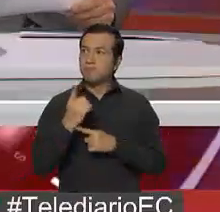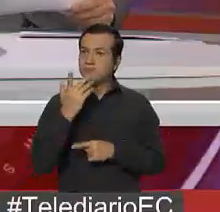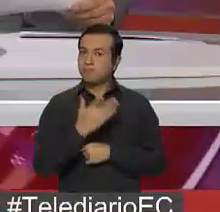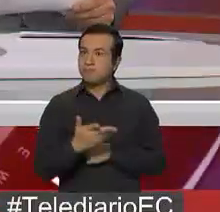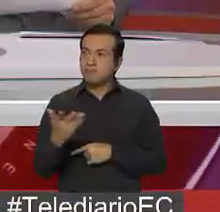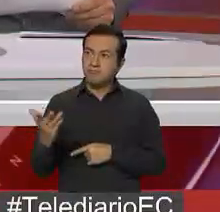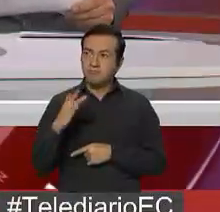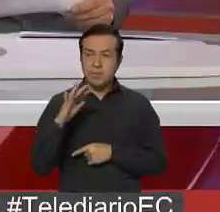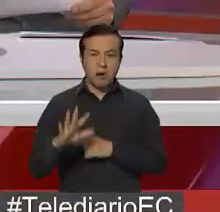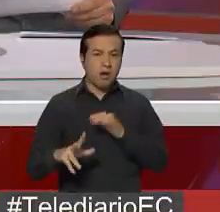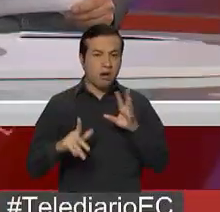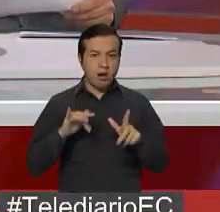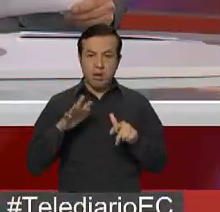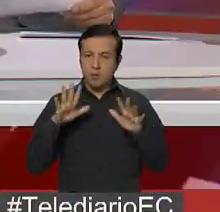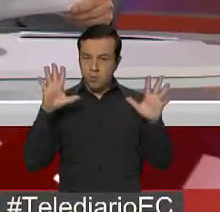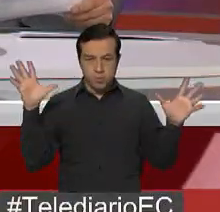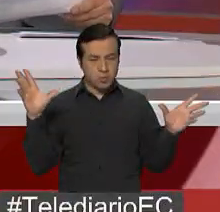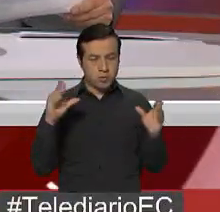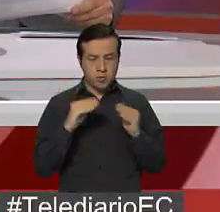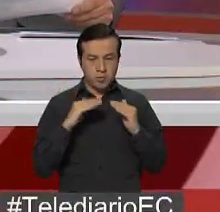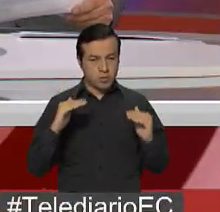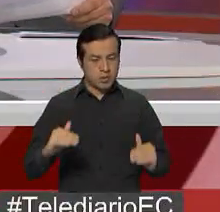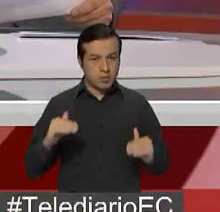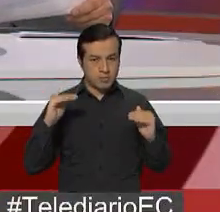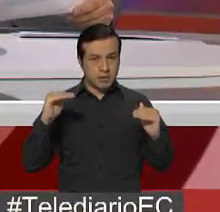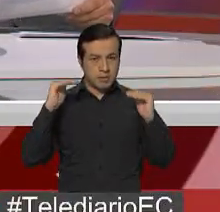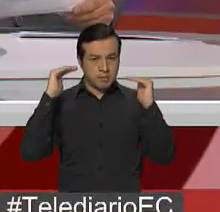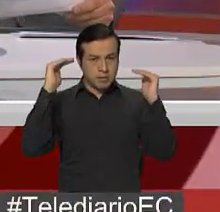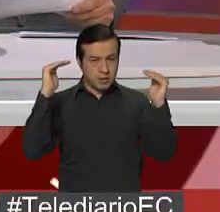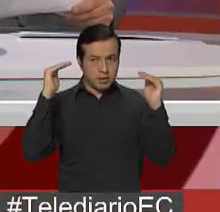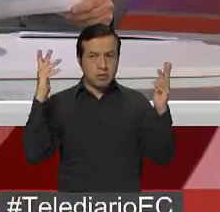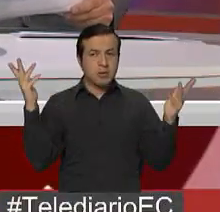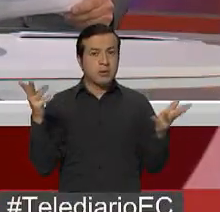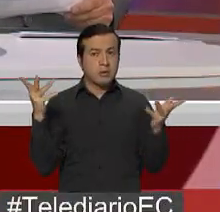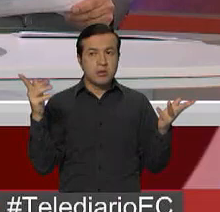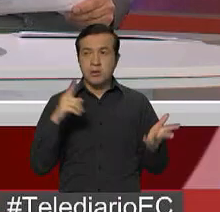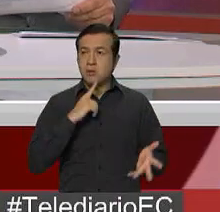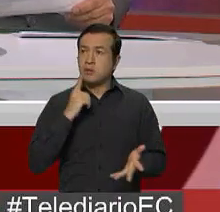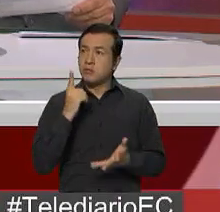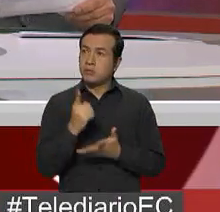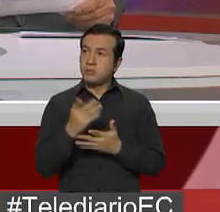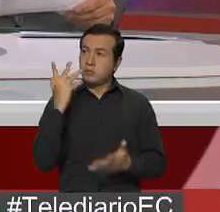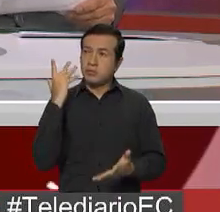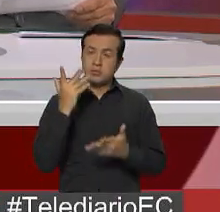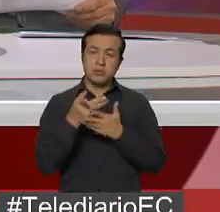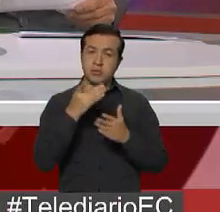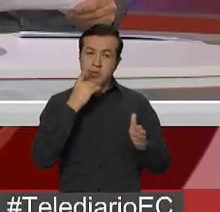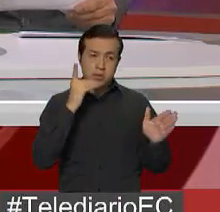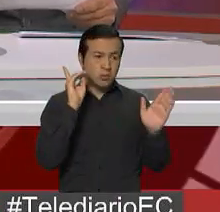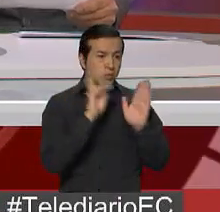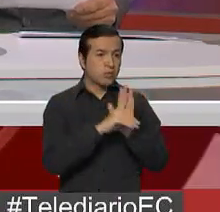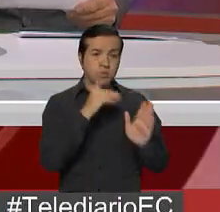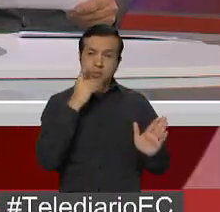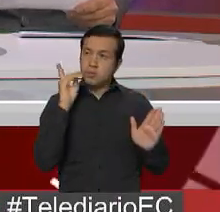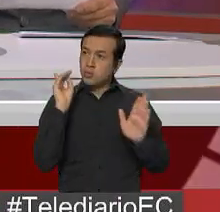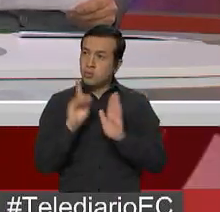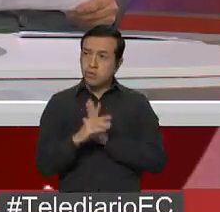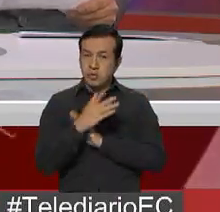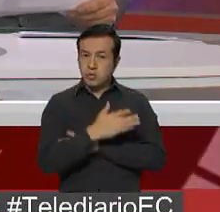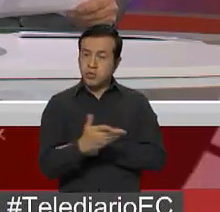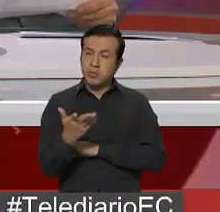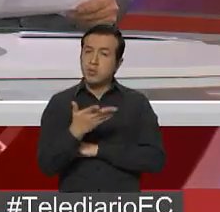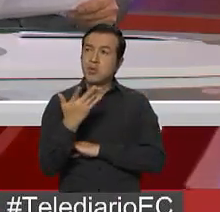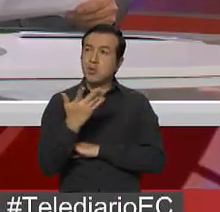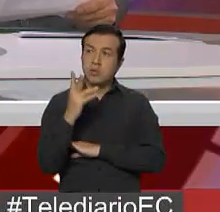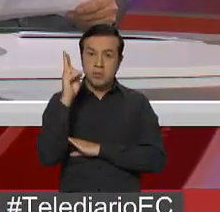la corrupción abarca a todos los niveles pero también hay una realidad en medio de estas últimas denuncias que se han conocido en cómo evitar